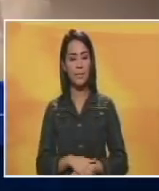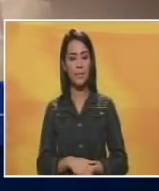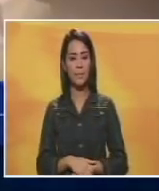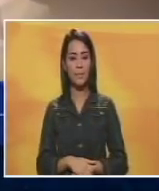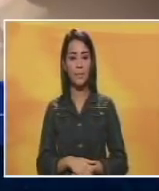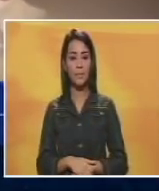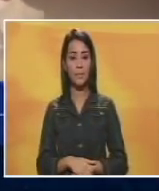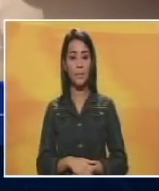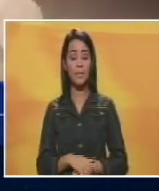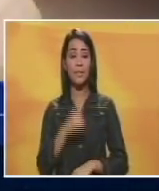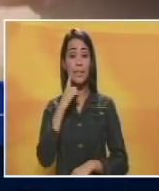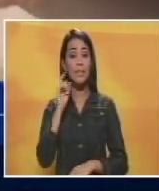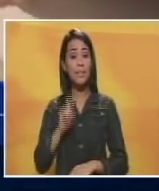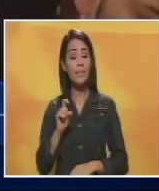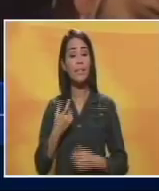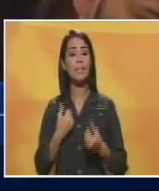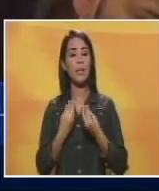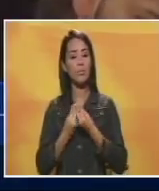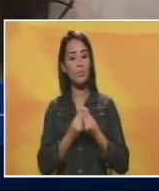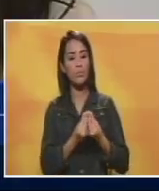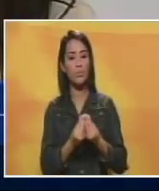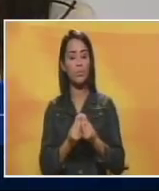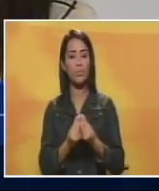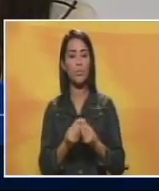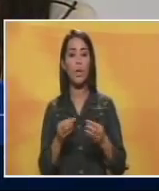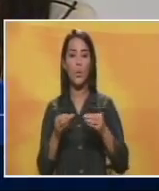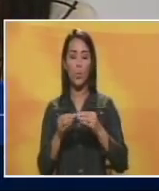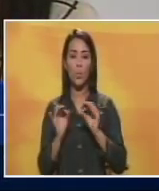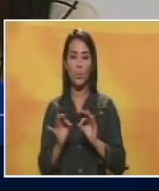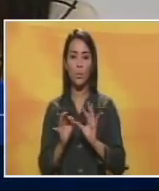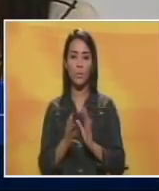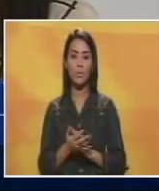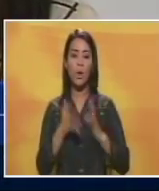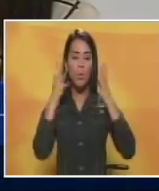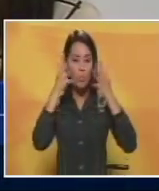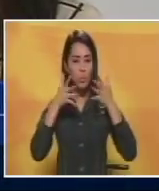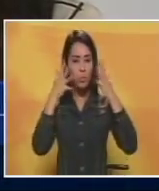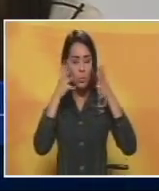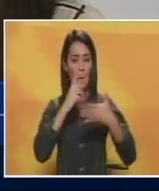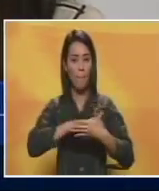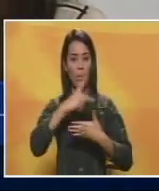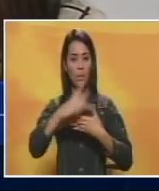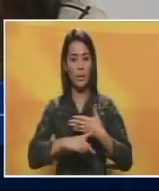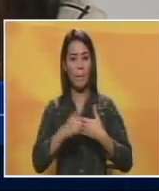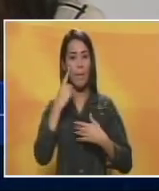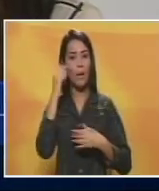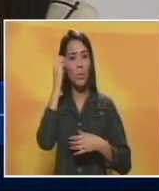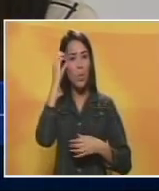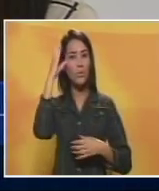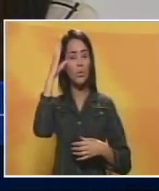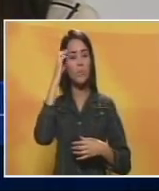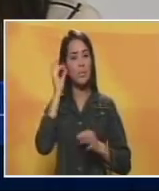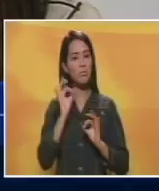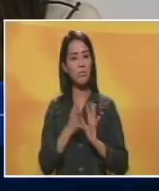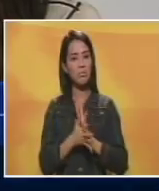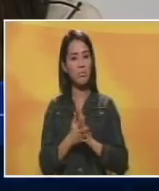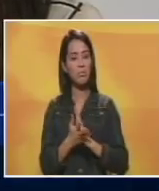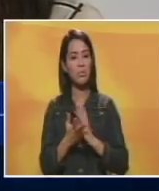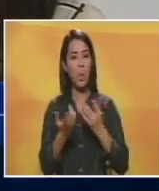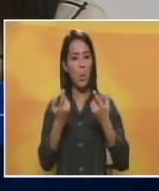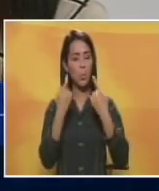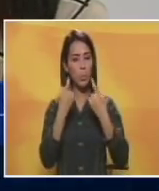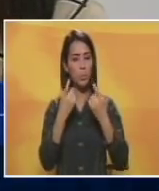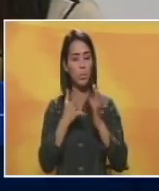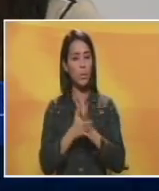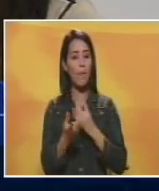eso requiere de acompañamiento del sector. Y los programas de formación a veces van desde desde conocimientos básicos como la introducción a las